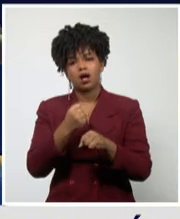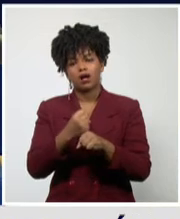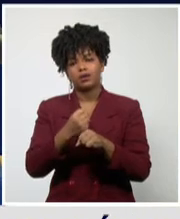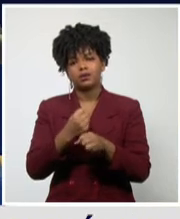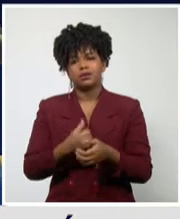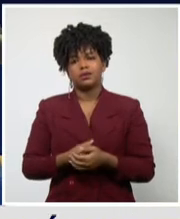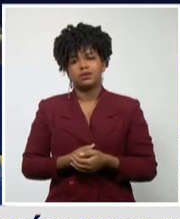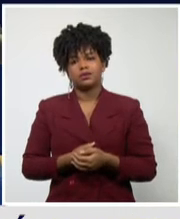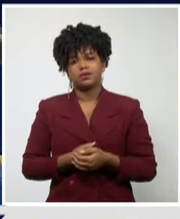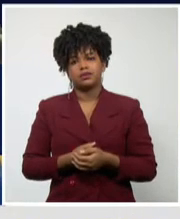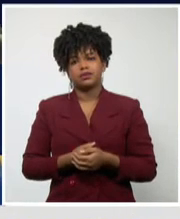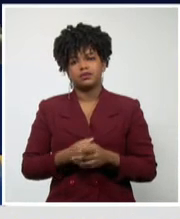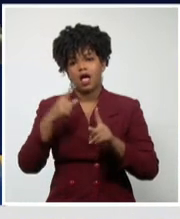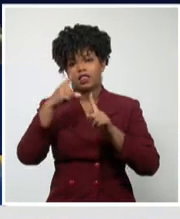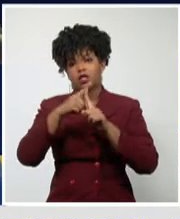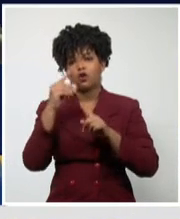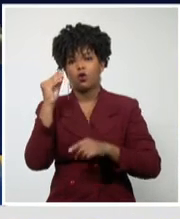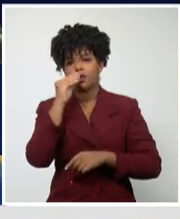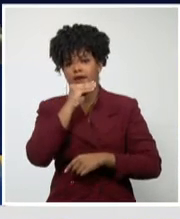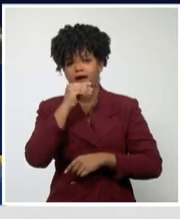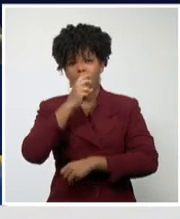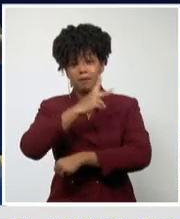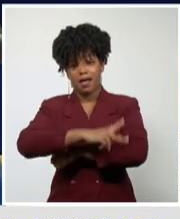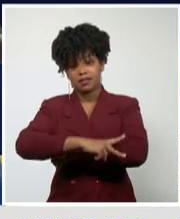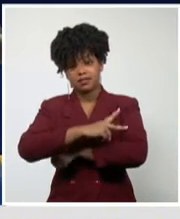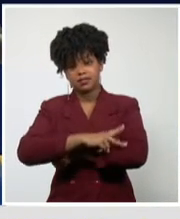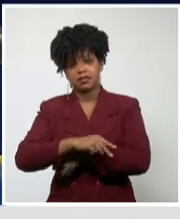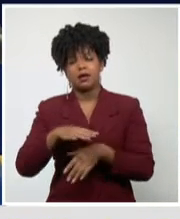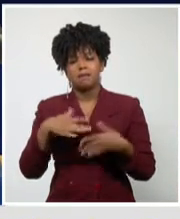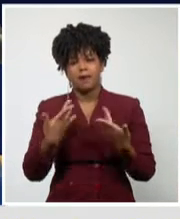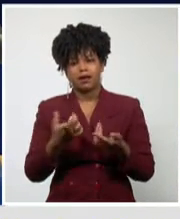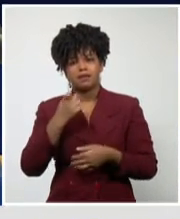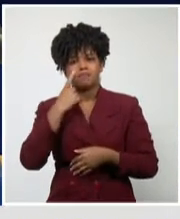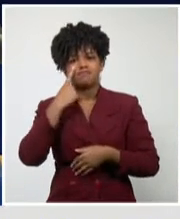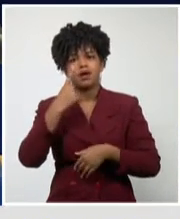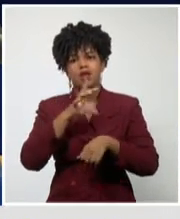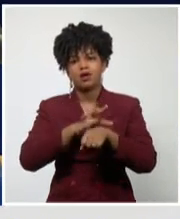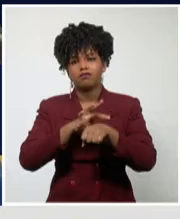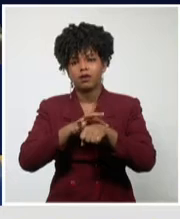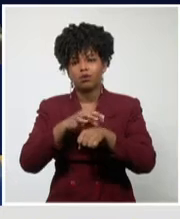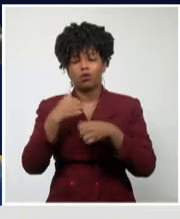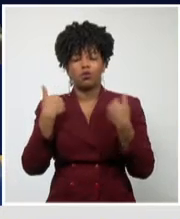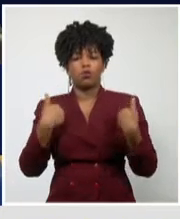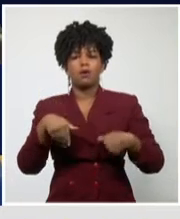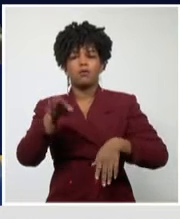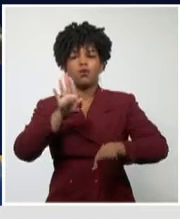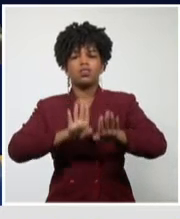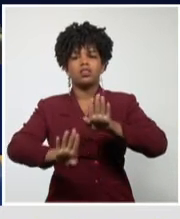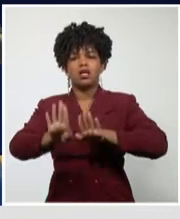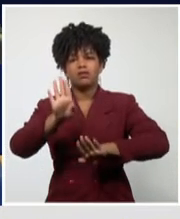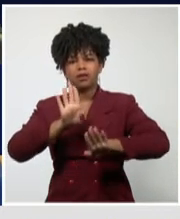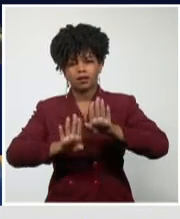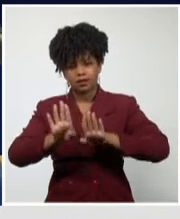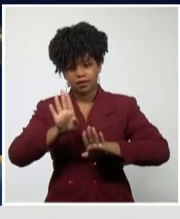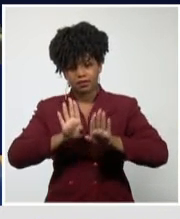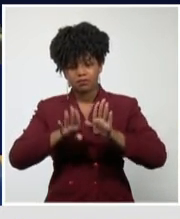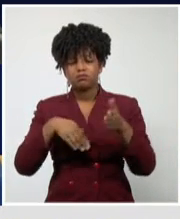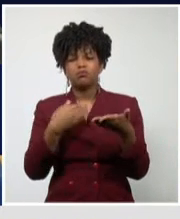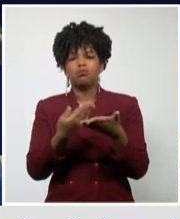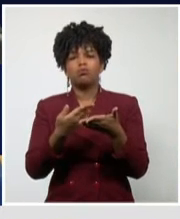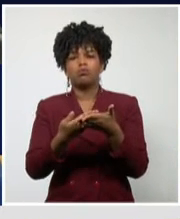con la tecnología Suma de nuestro país para la detección de anticuerpos mediante la toma de muestras